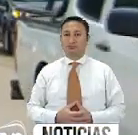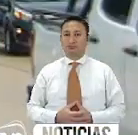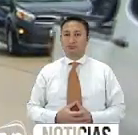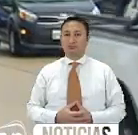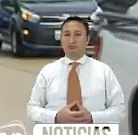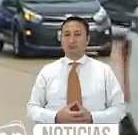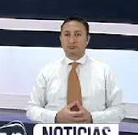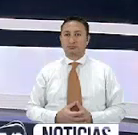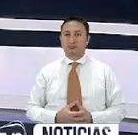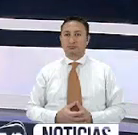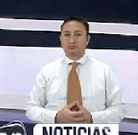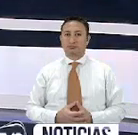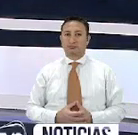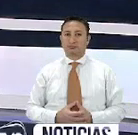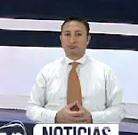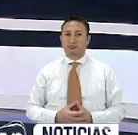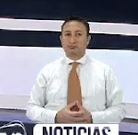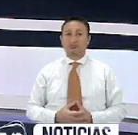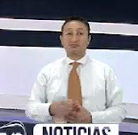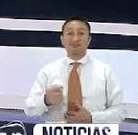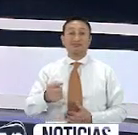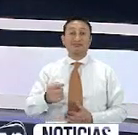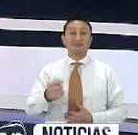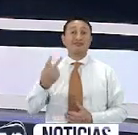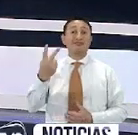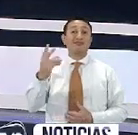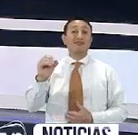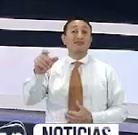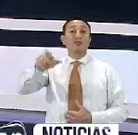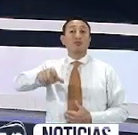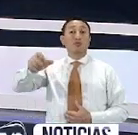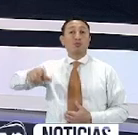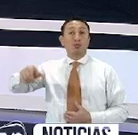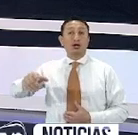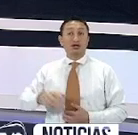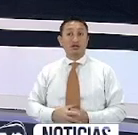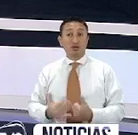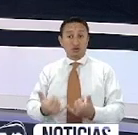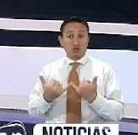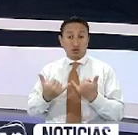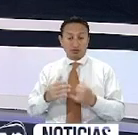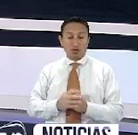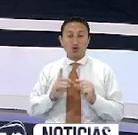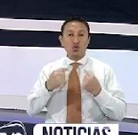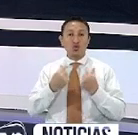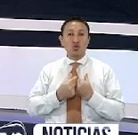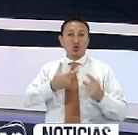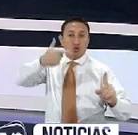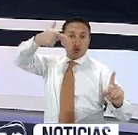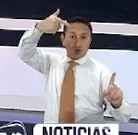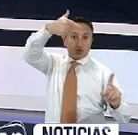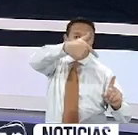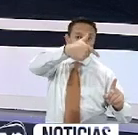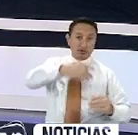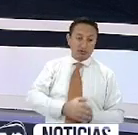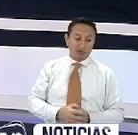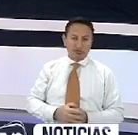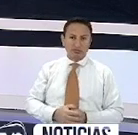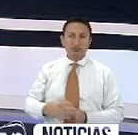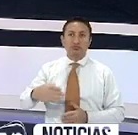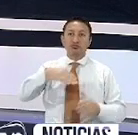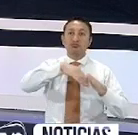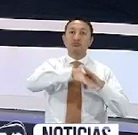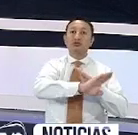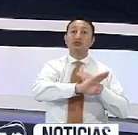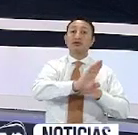Escobar. Casi una veintena de trabajadores fueron sometidos por un grupo de delincuentes que armados